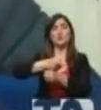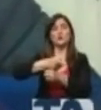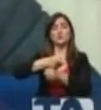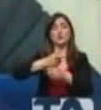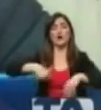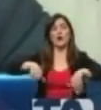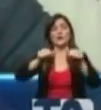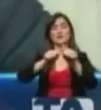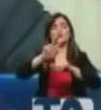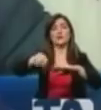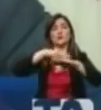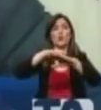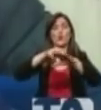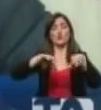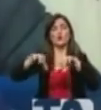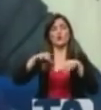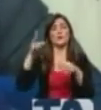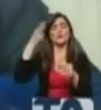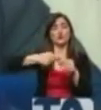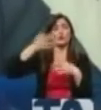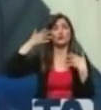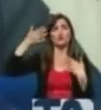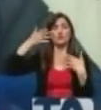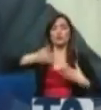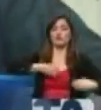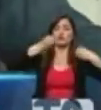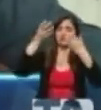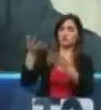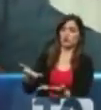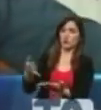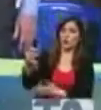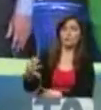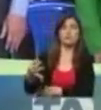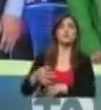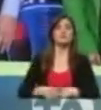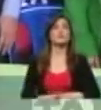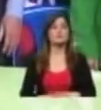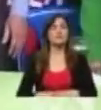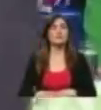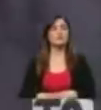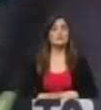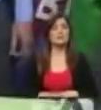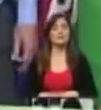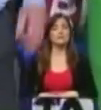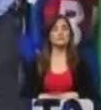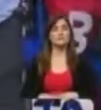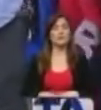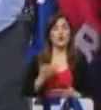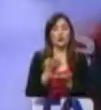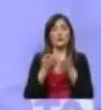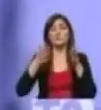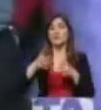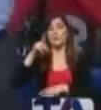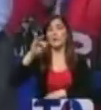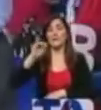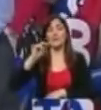Área Nacional de la Coordinación de Participación Política su conocimiento y su cumplimiento. Es decir, si el economista Patiño y la